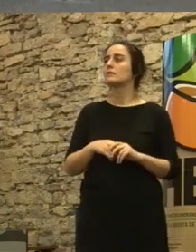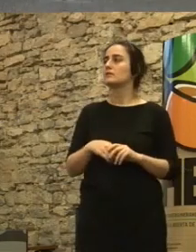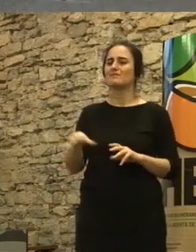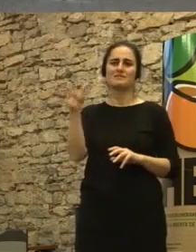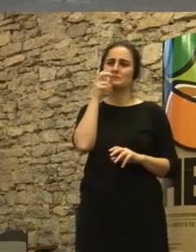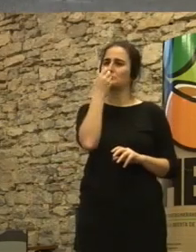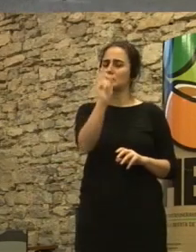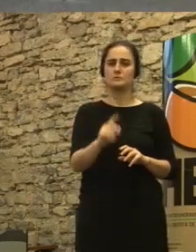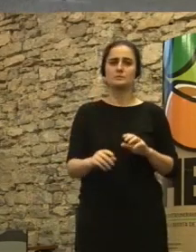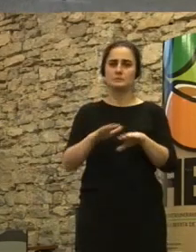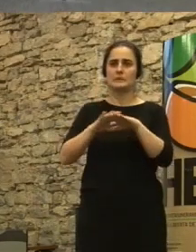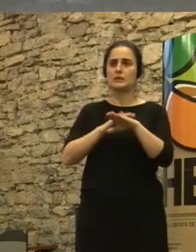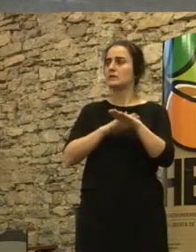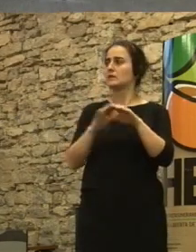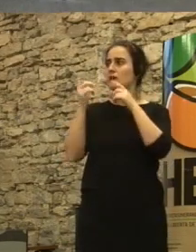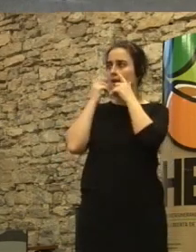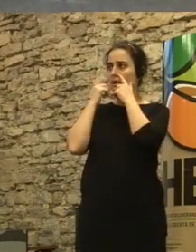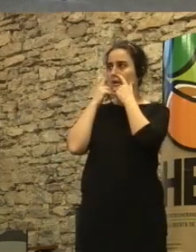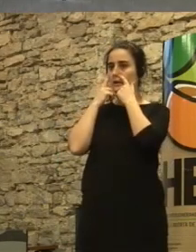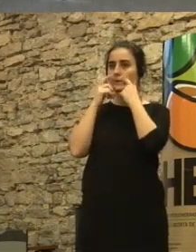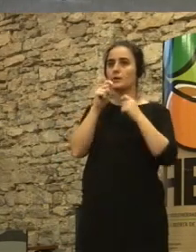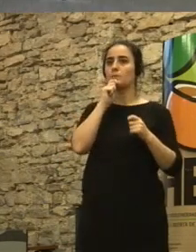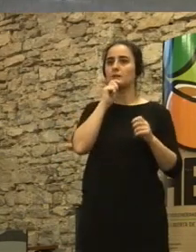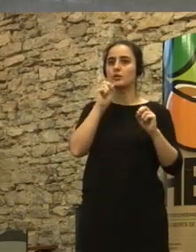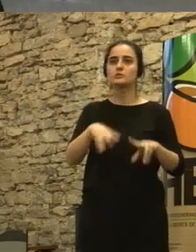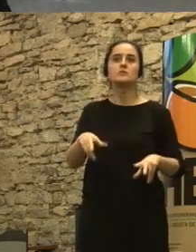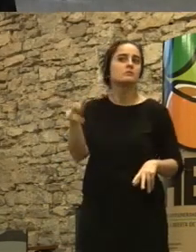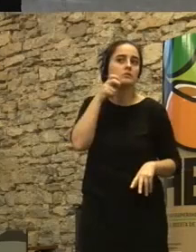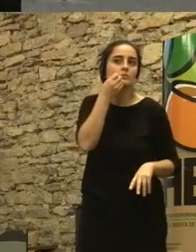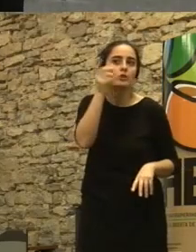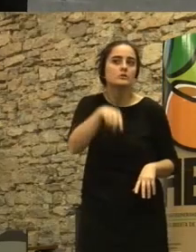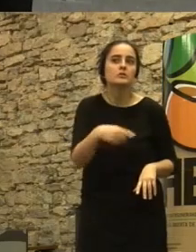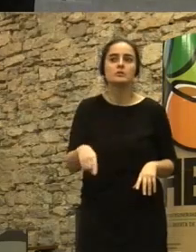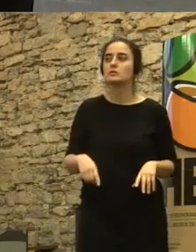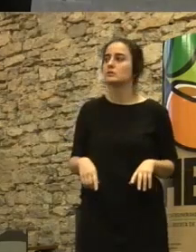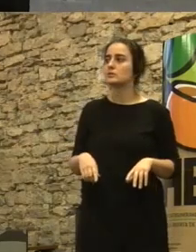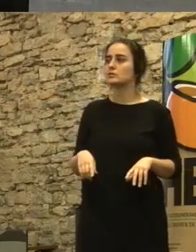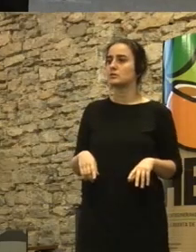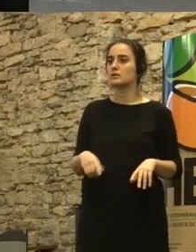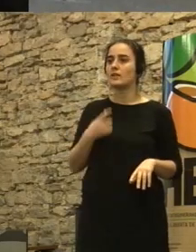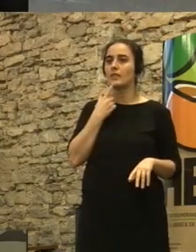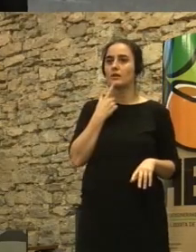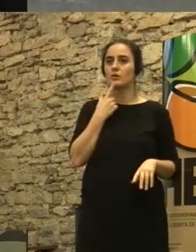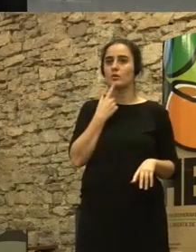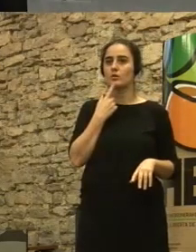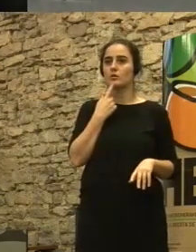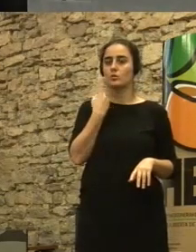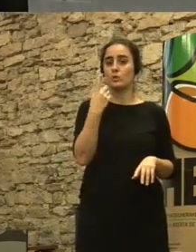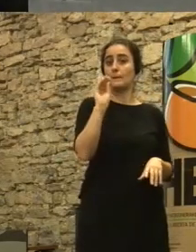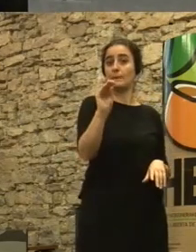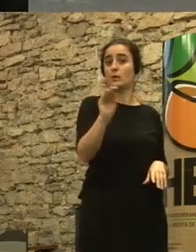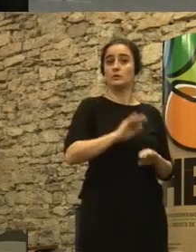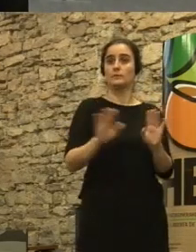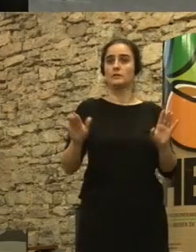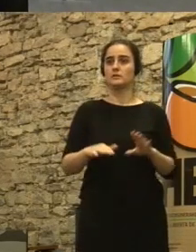oye bien, ¿eh? Ah. A ver si así en el micro es mejor. Vale, digo que una pregunta solo